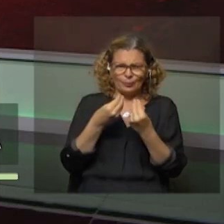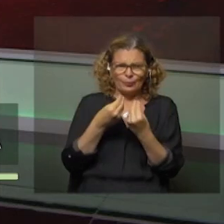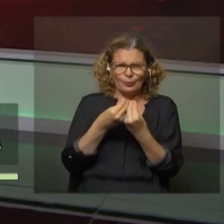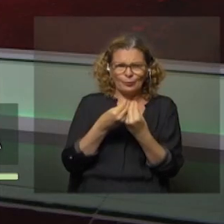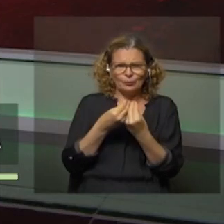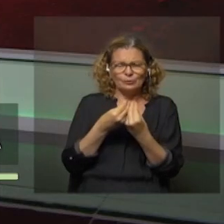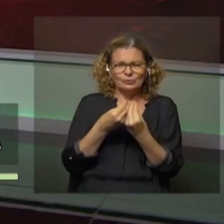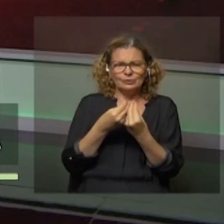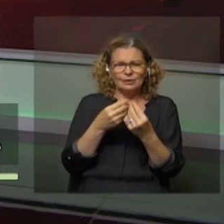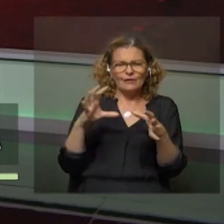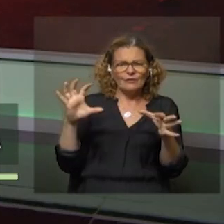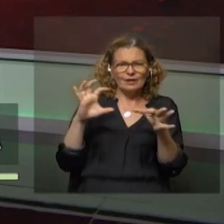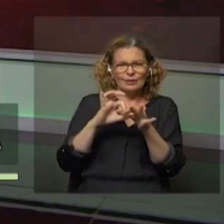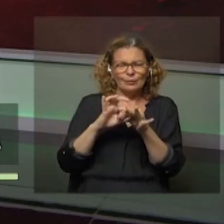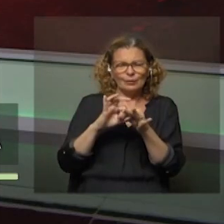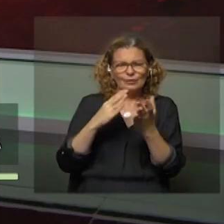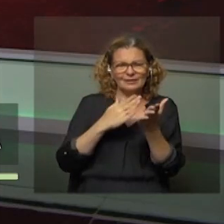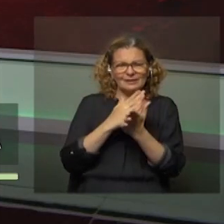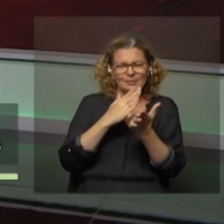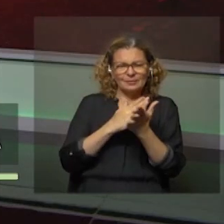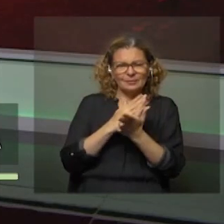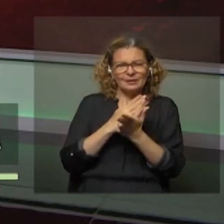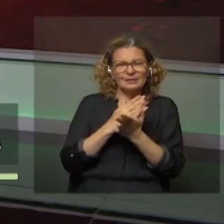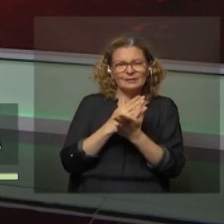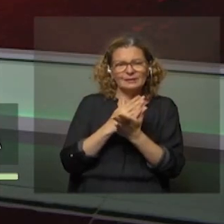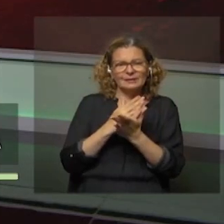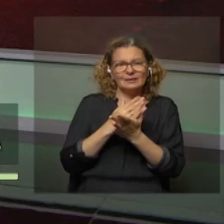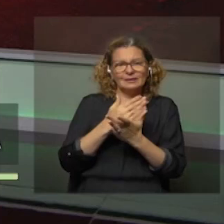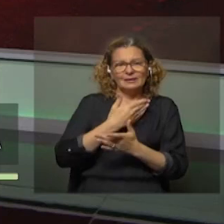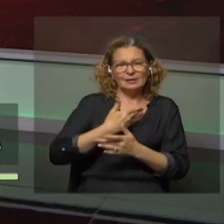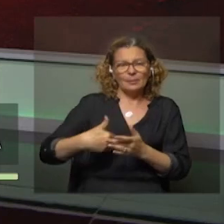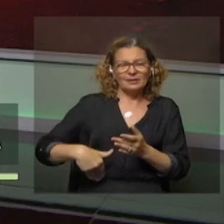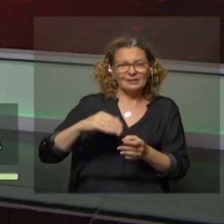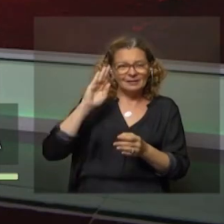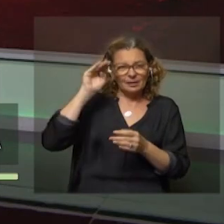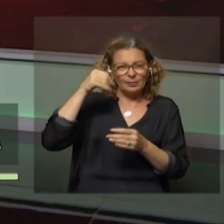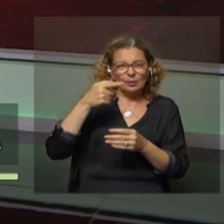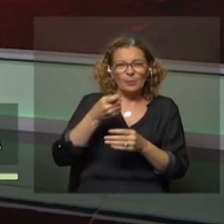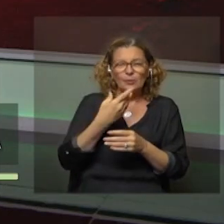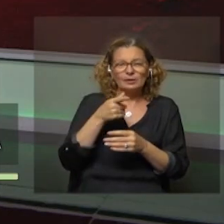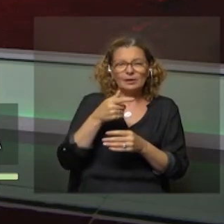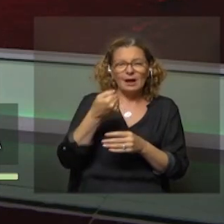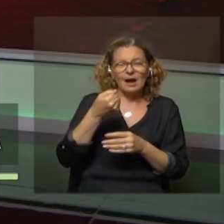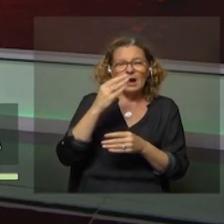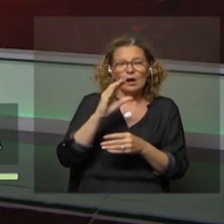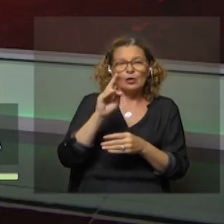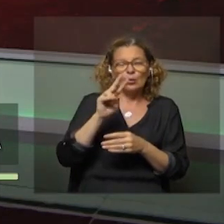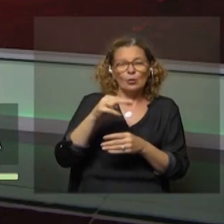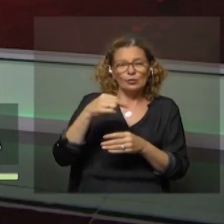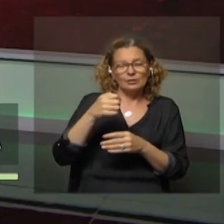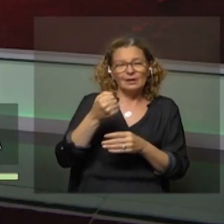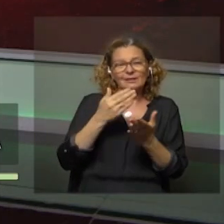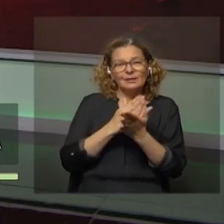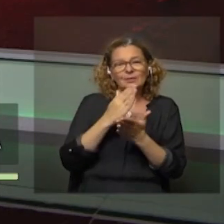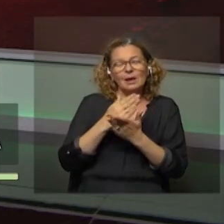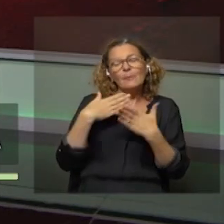ver con el vínculo constante entre Alejandro y el presidente de la República porque Marcela Acuña le está constantemente